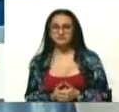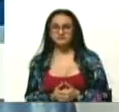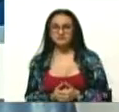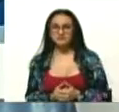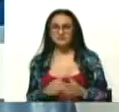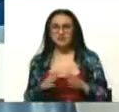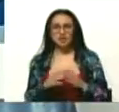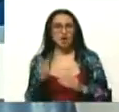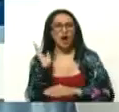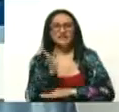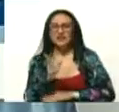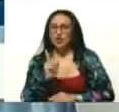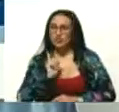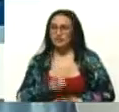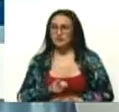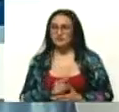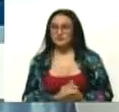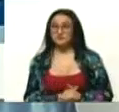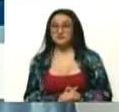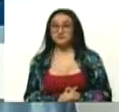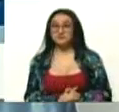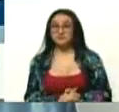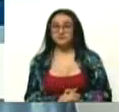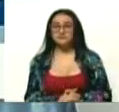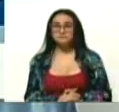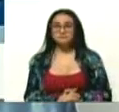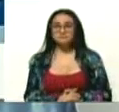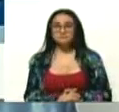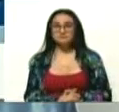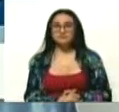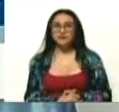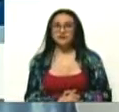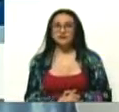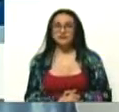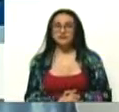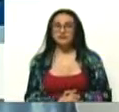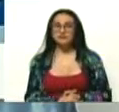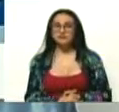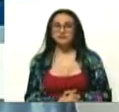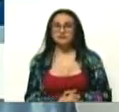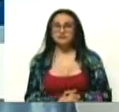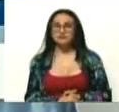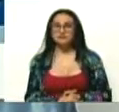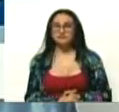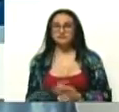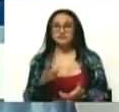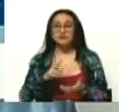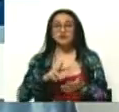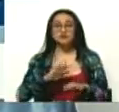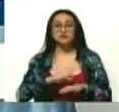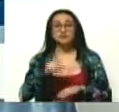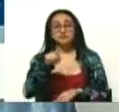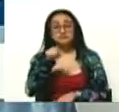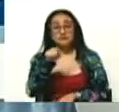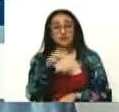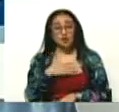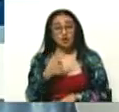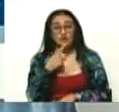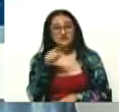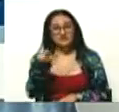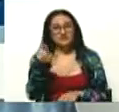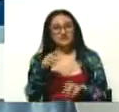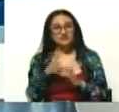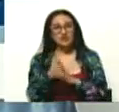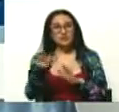todo el castigo, todo el peso de la ley. Y en ese sentido, quiero destacar que